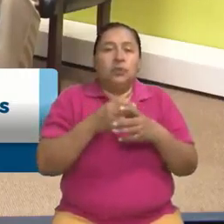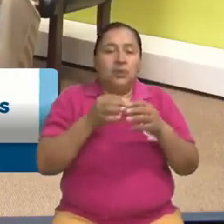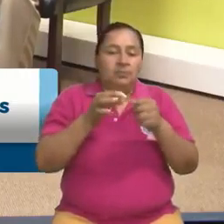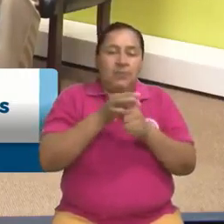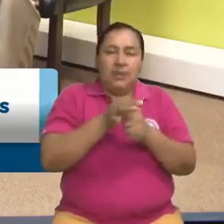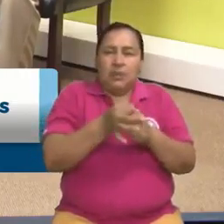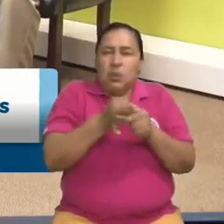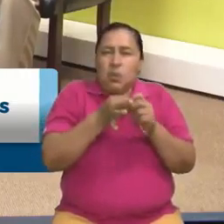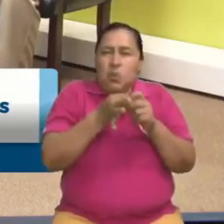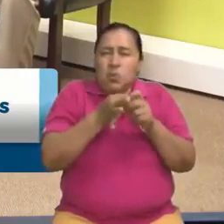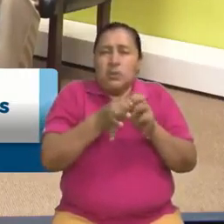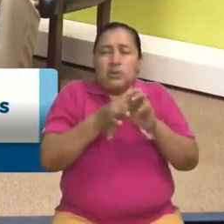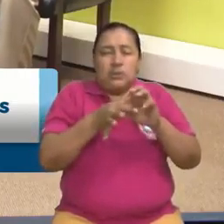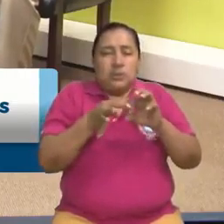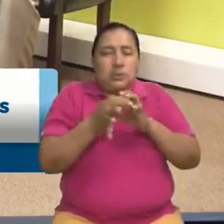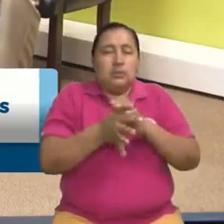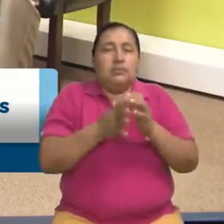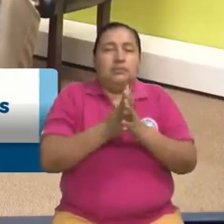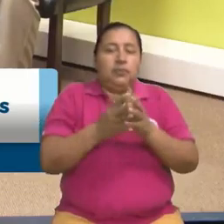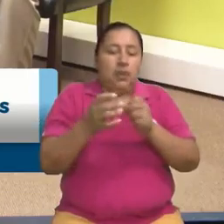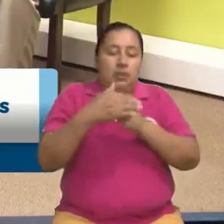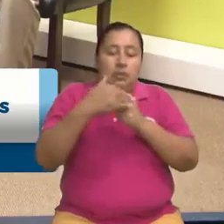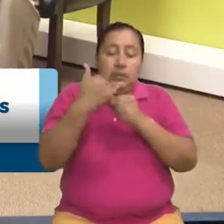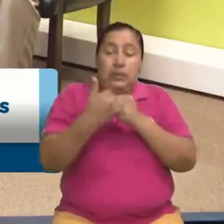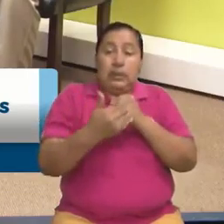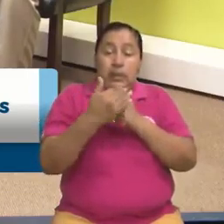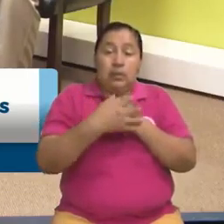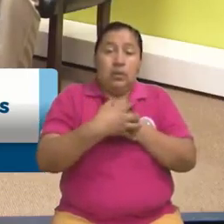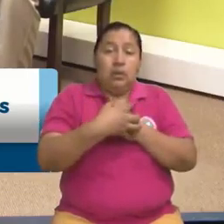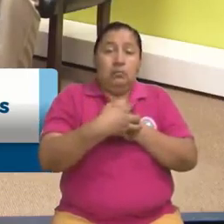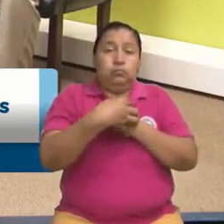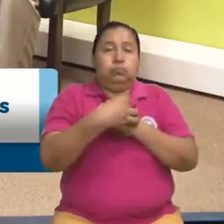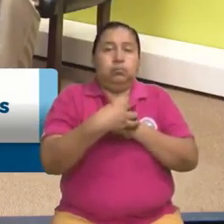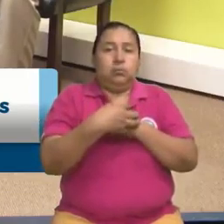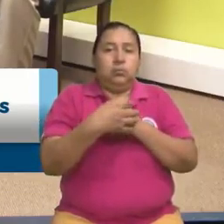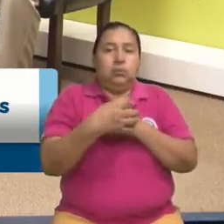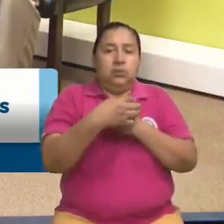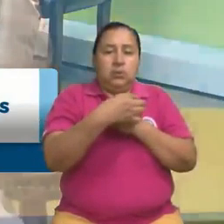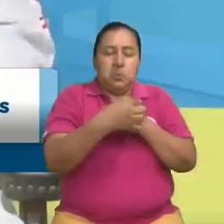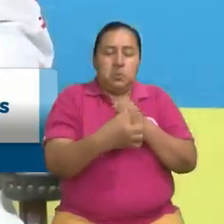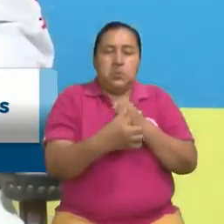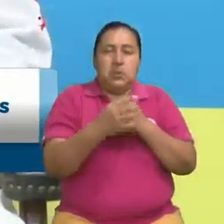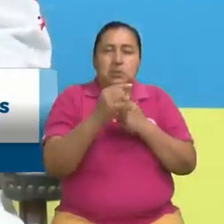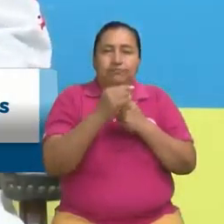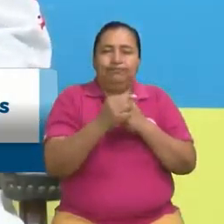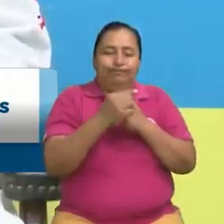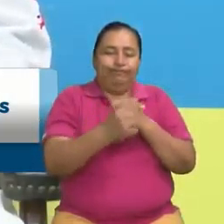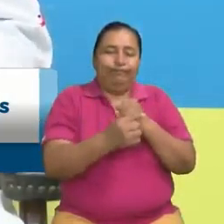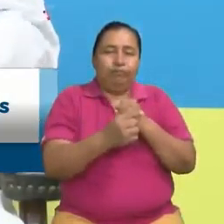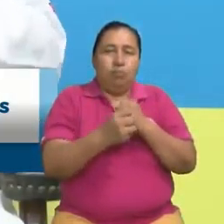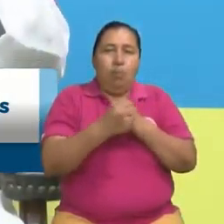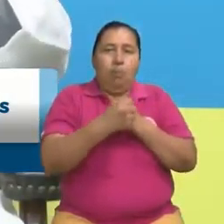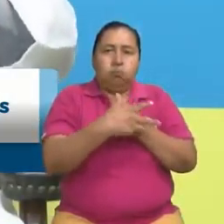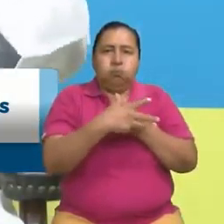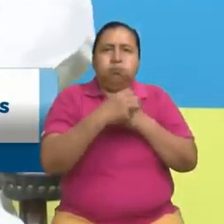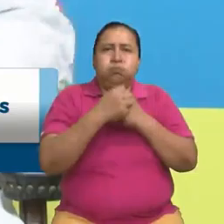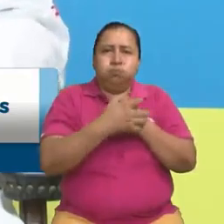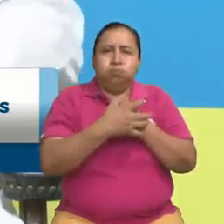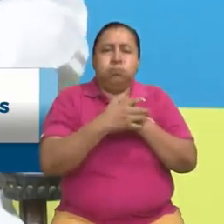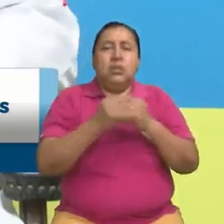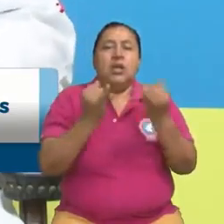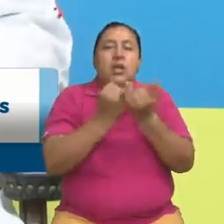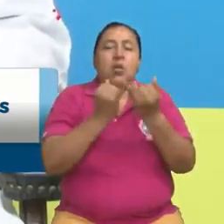grueso el ventrículo derecho. Y se inflama, me imagino. No se inflama, se engruesa. Hay más músculo, es como un